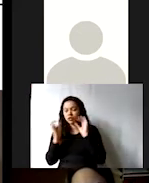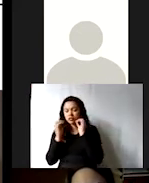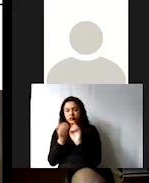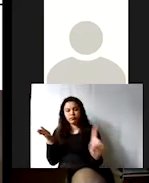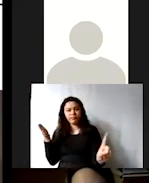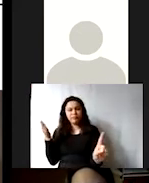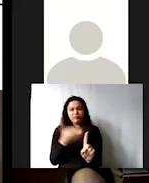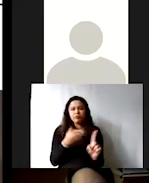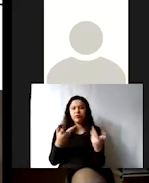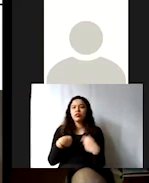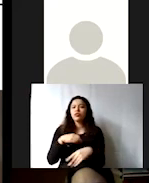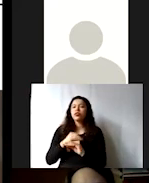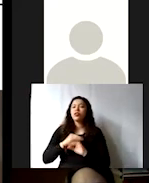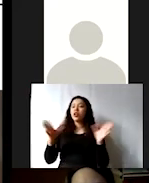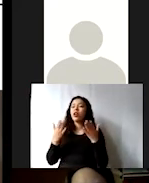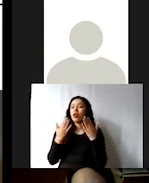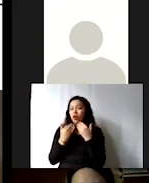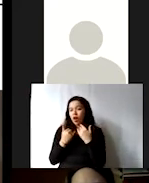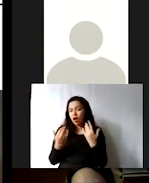claridad no la tenemos, ¿no? Y aunque hay